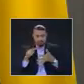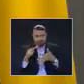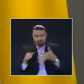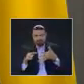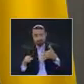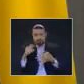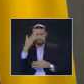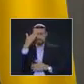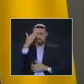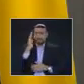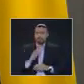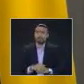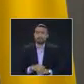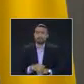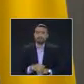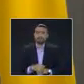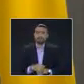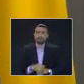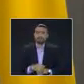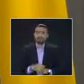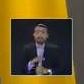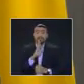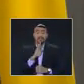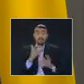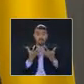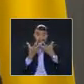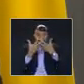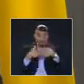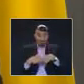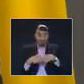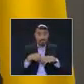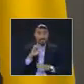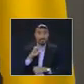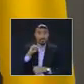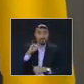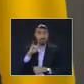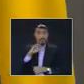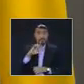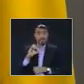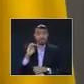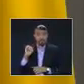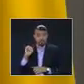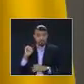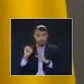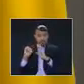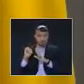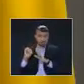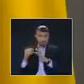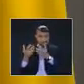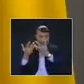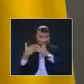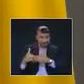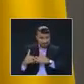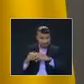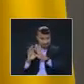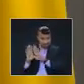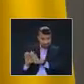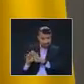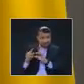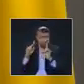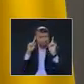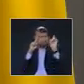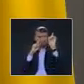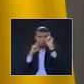un emily con en relación a un emily con tenemos que reevaluar nuestra posición